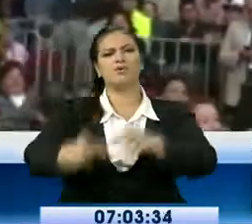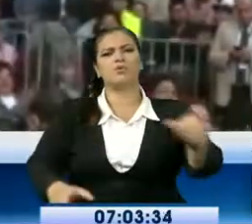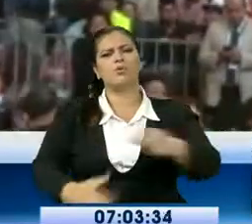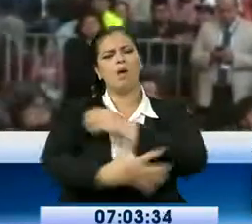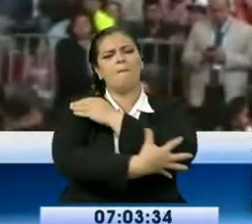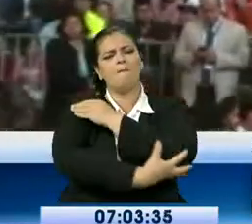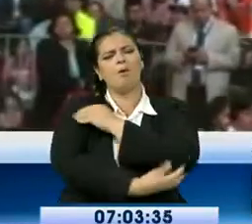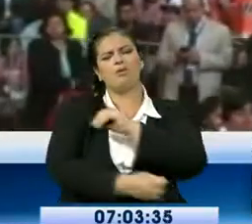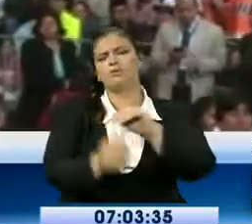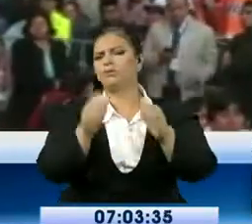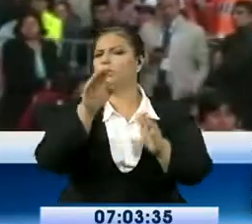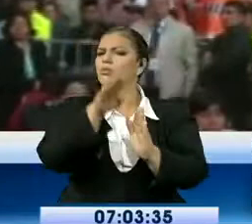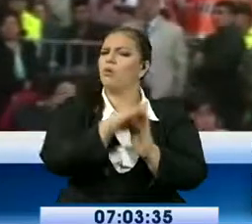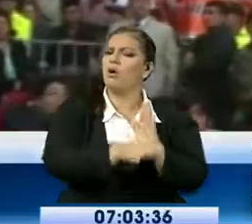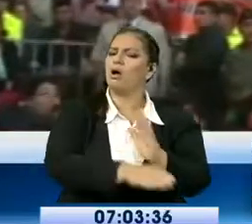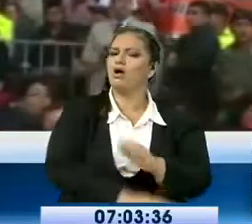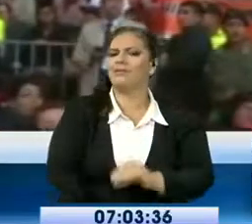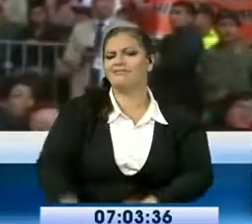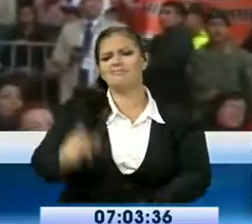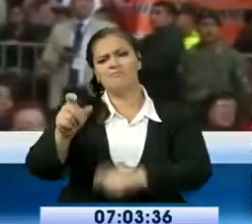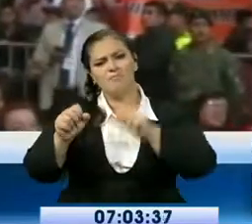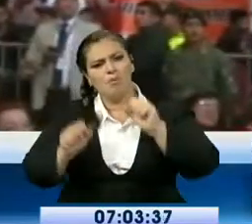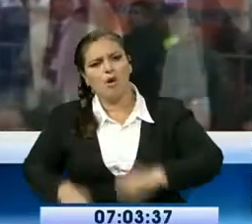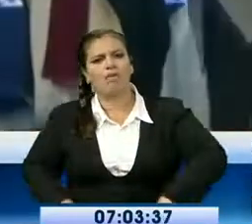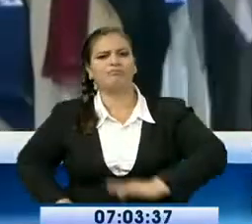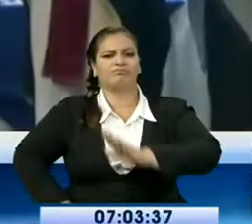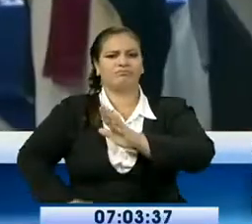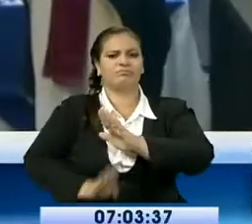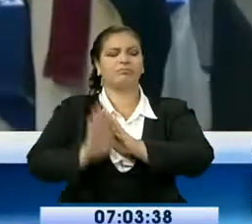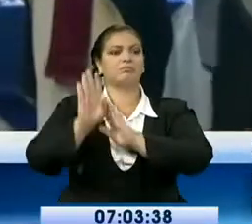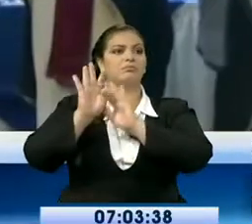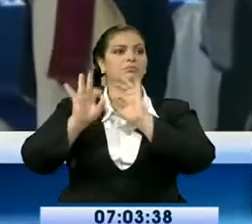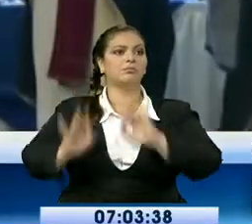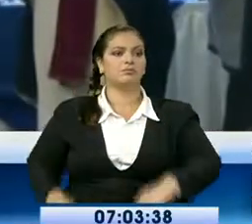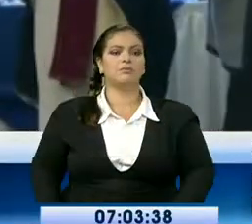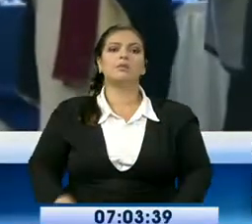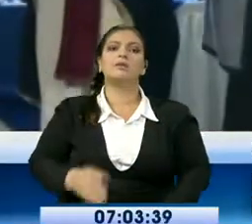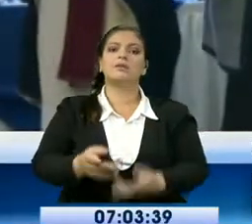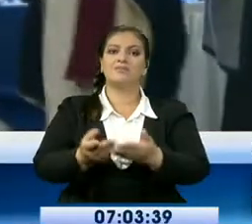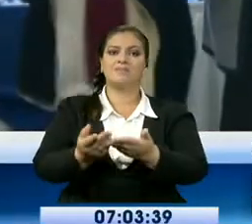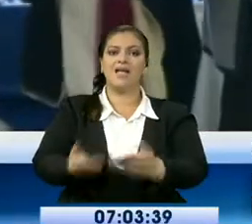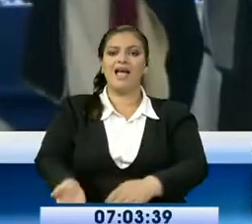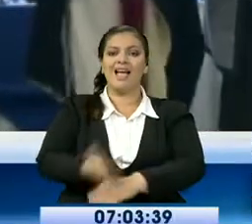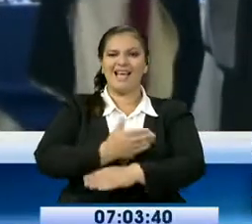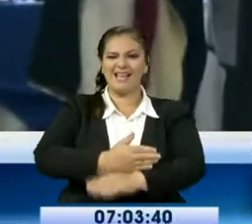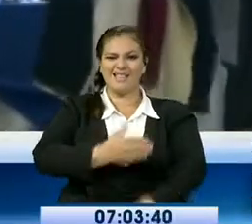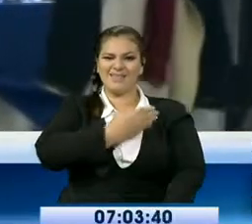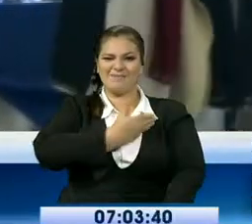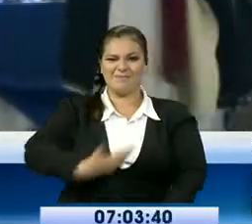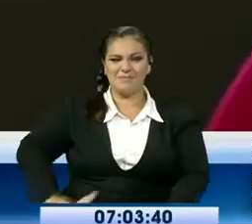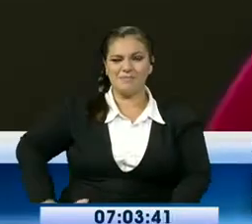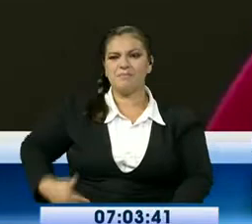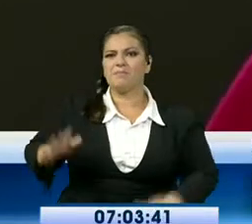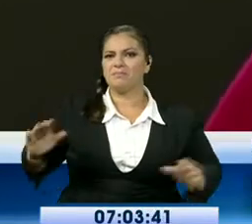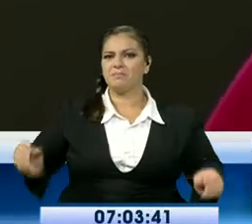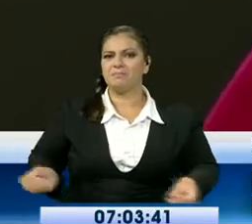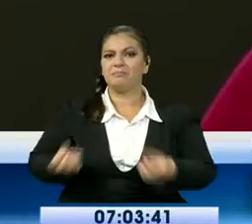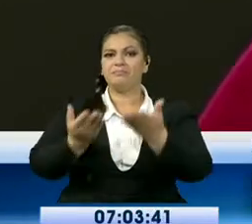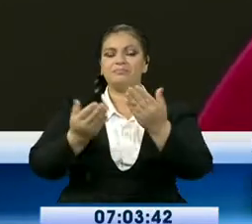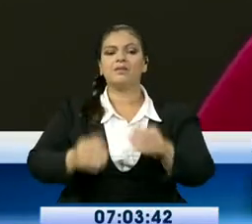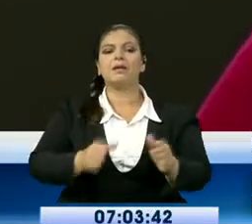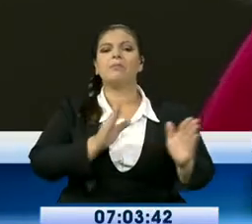los índices de pobreza extrema en el Ecuador y es parte del plan Toda una Vida, impulsado por el gobierno nacional. En este